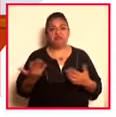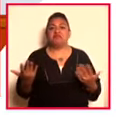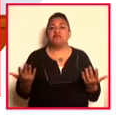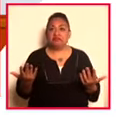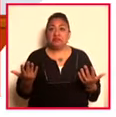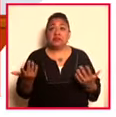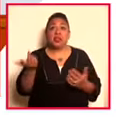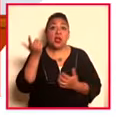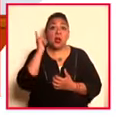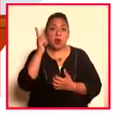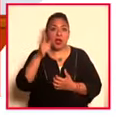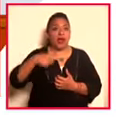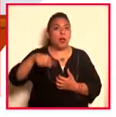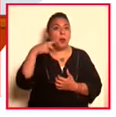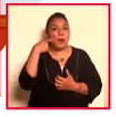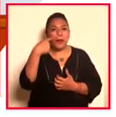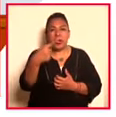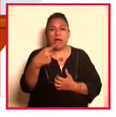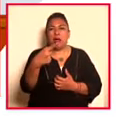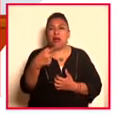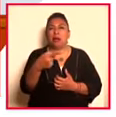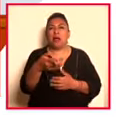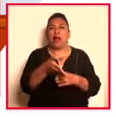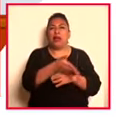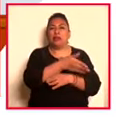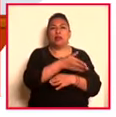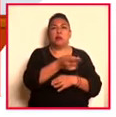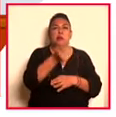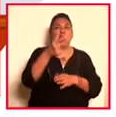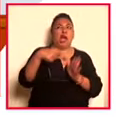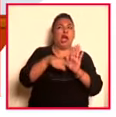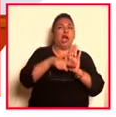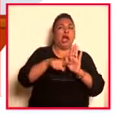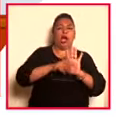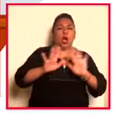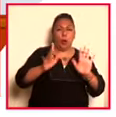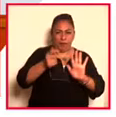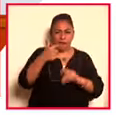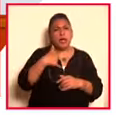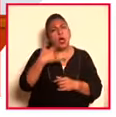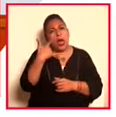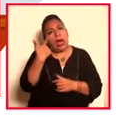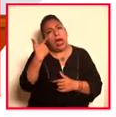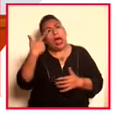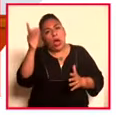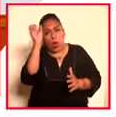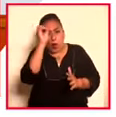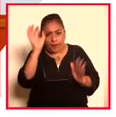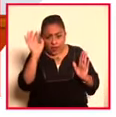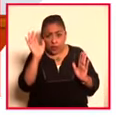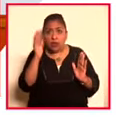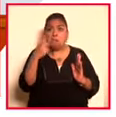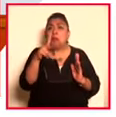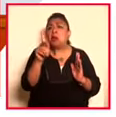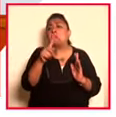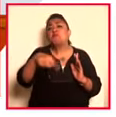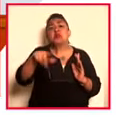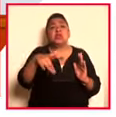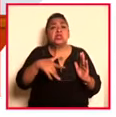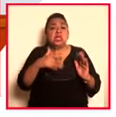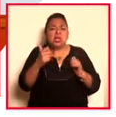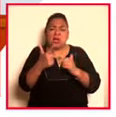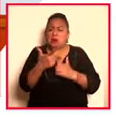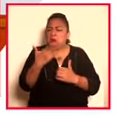Espero que la vean antes de juzgarla, no como la anterior. Pero cualquier reacción que provoque es